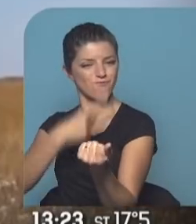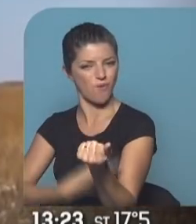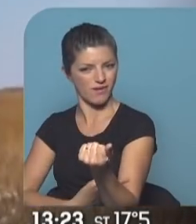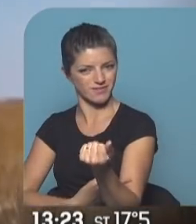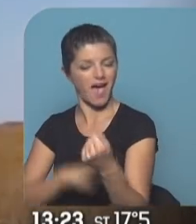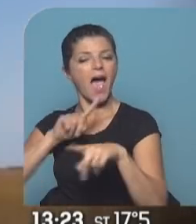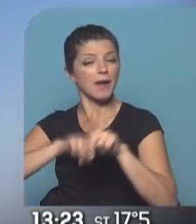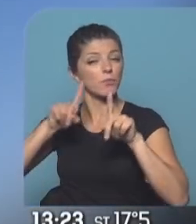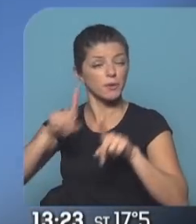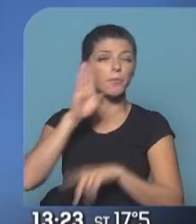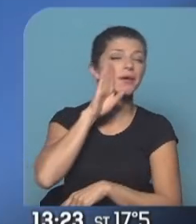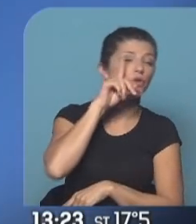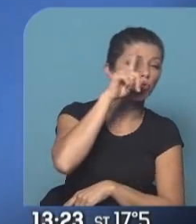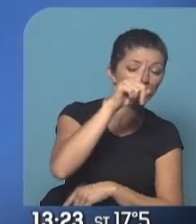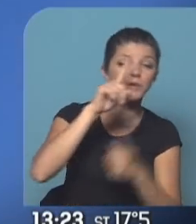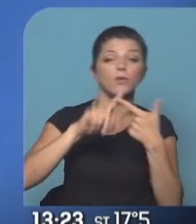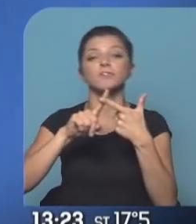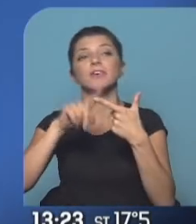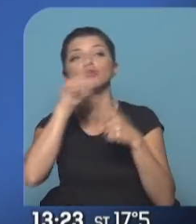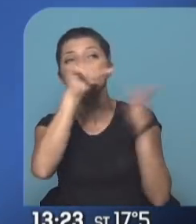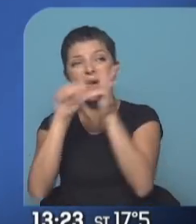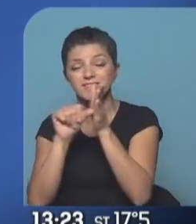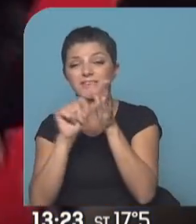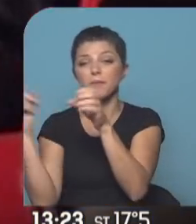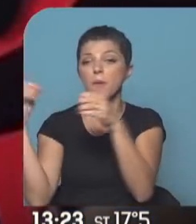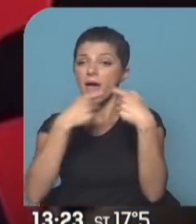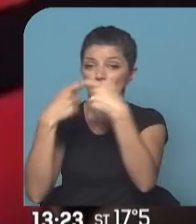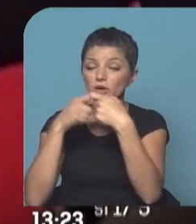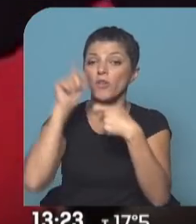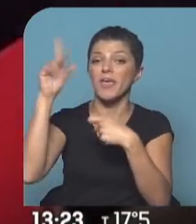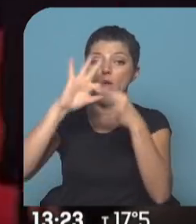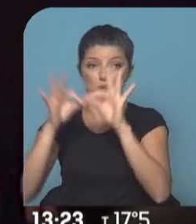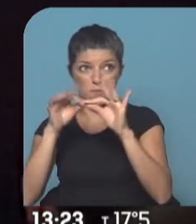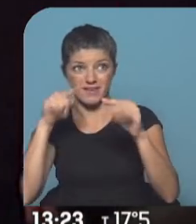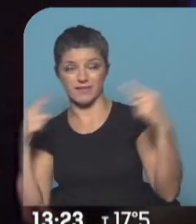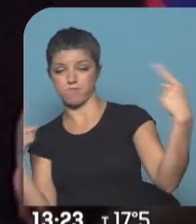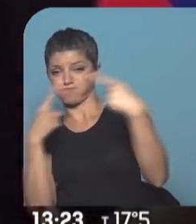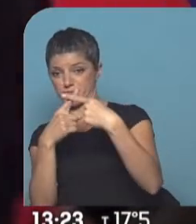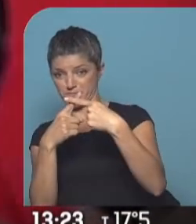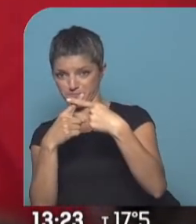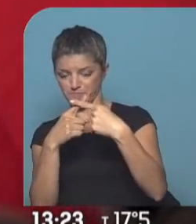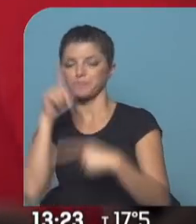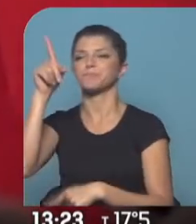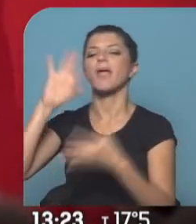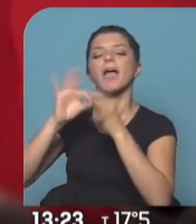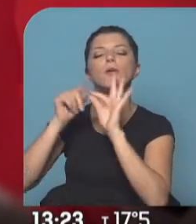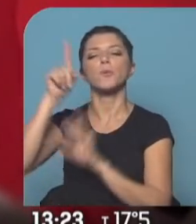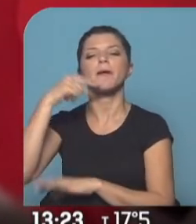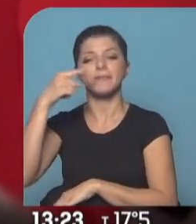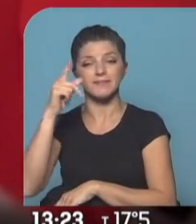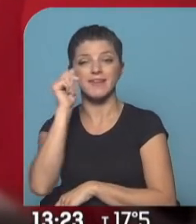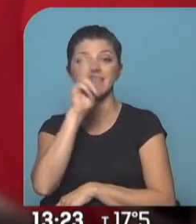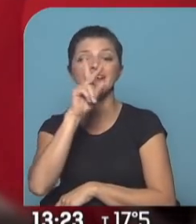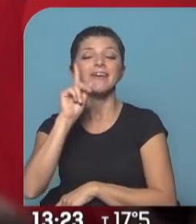no decrece con Estados Unidos y sus aliados europeos. Tiene que ver, en Europa, con la incorporación de Crimea